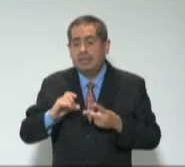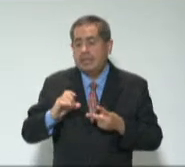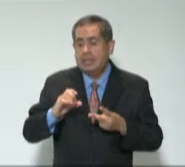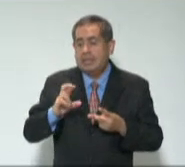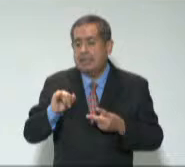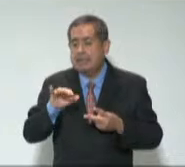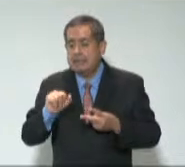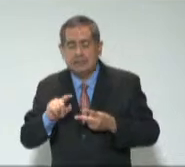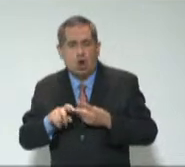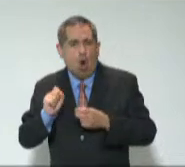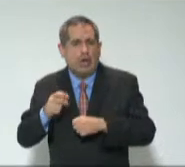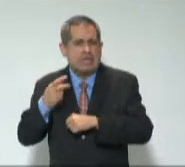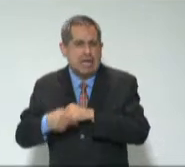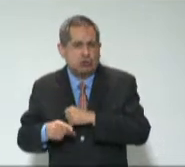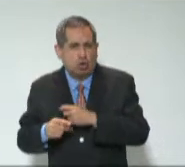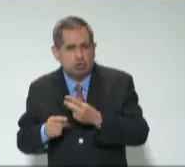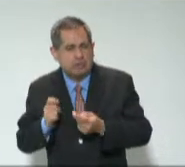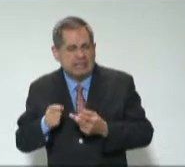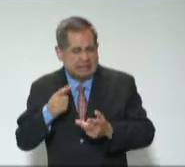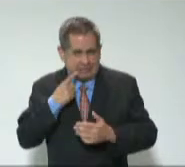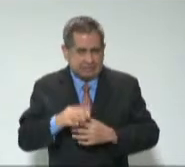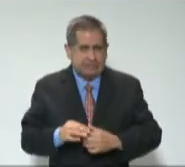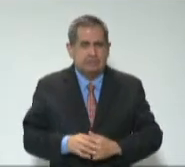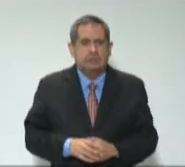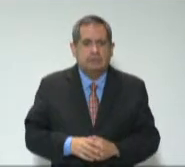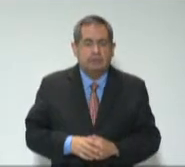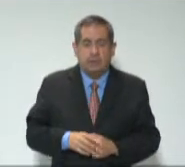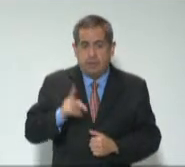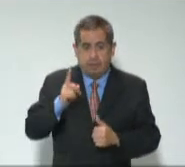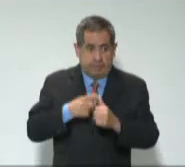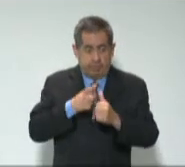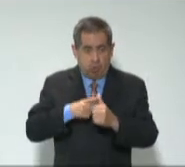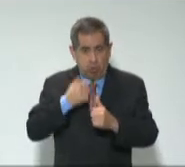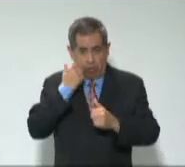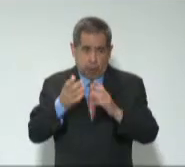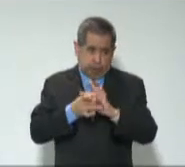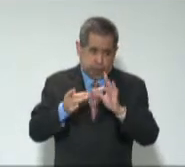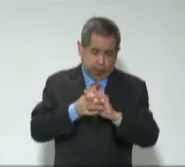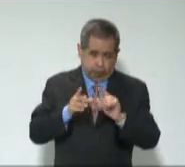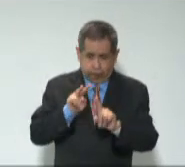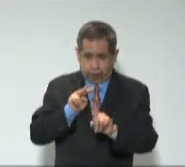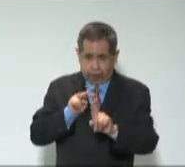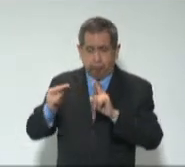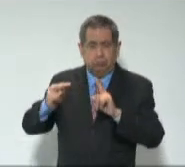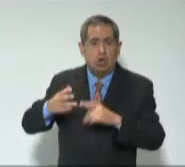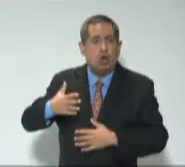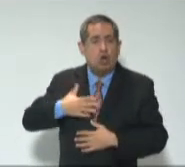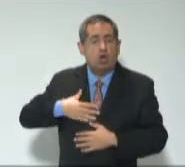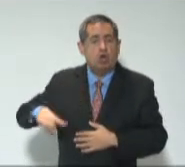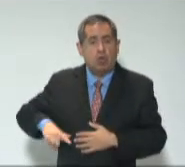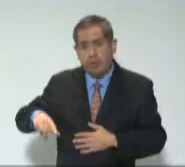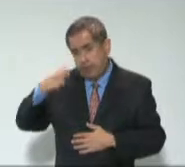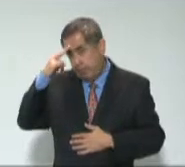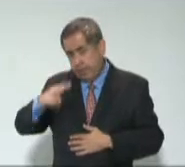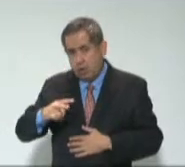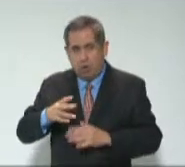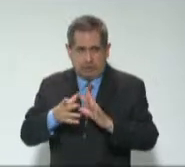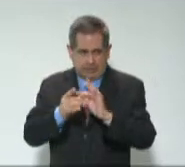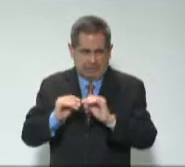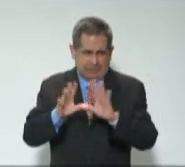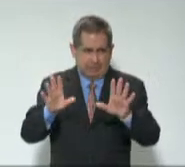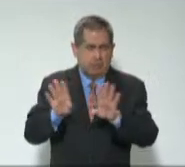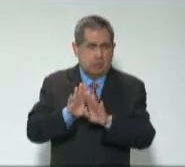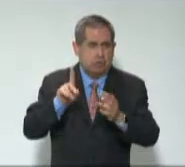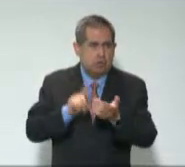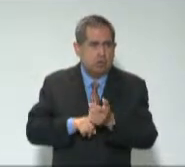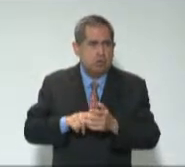de riesgos pero primero Quisiera poner en contexto desde la perspectiva del gobierno de México aclarando desde